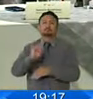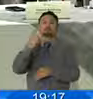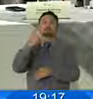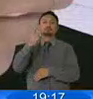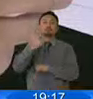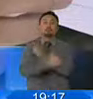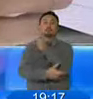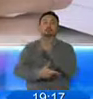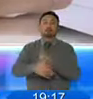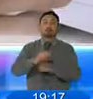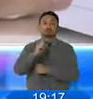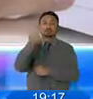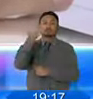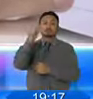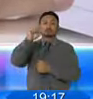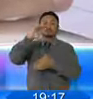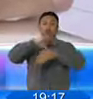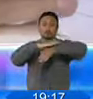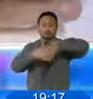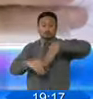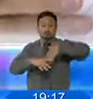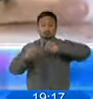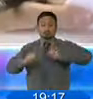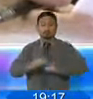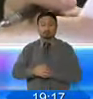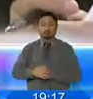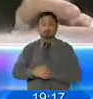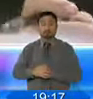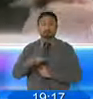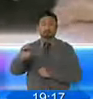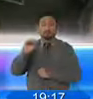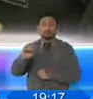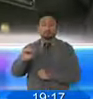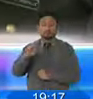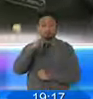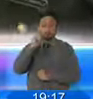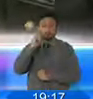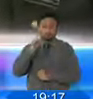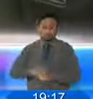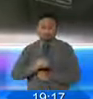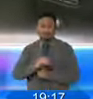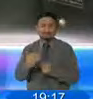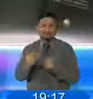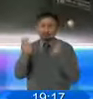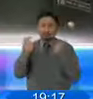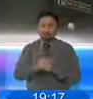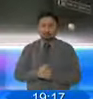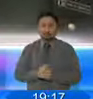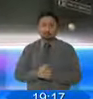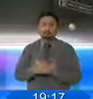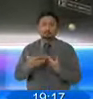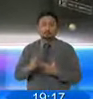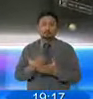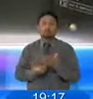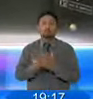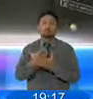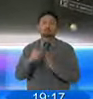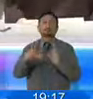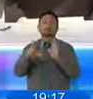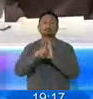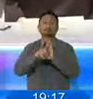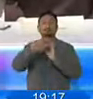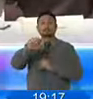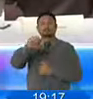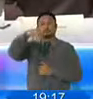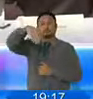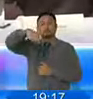que contará con un sistema de notificación de menores de edad desaparecidos en inminente riesgo el que se implementará la alerta amber que ya